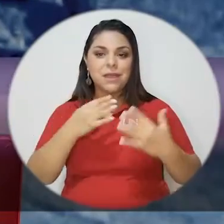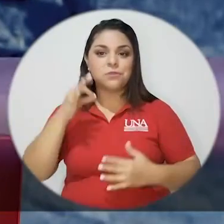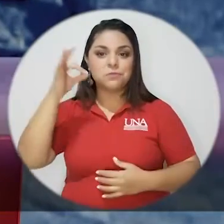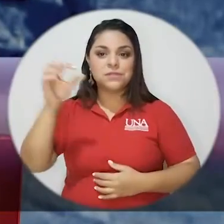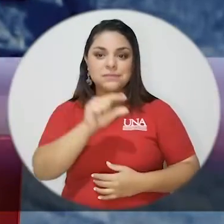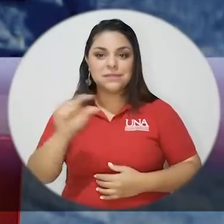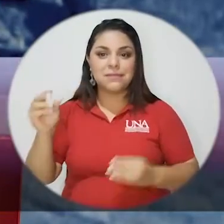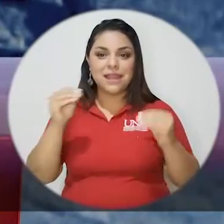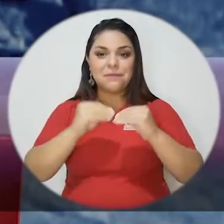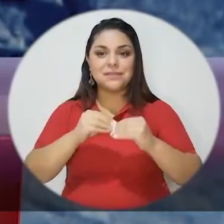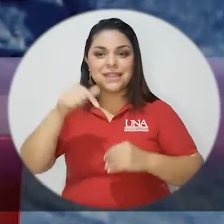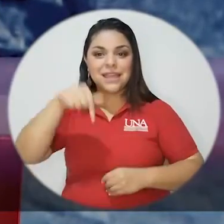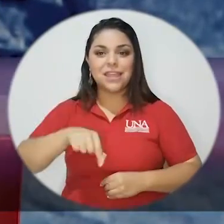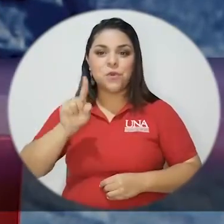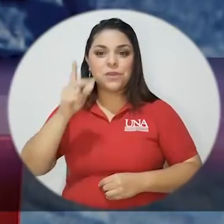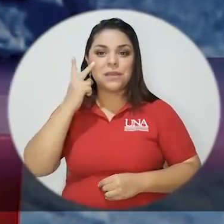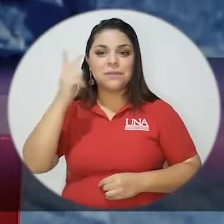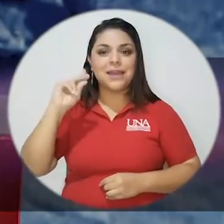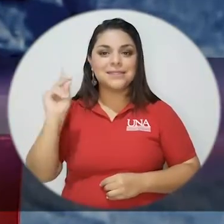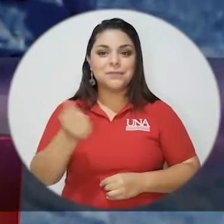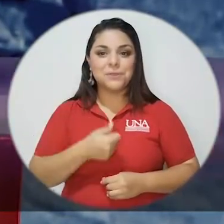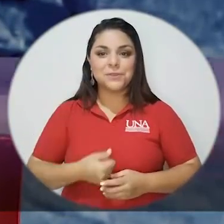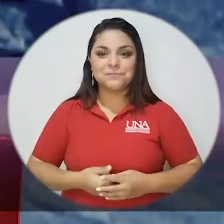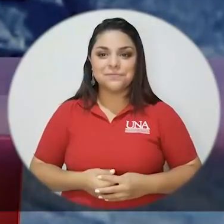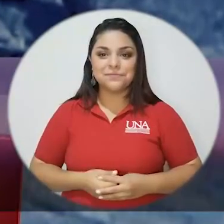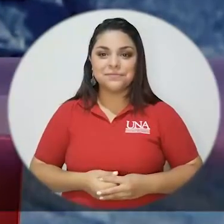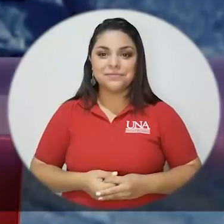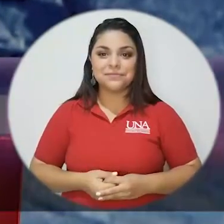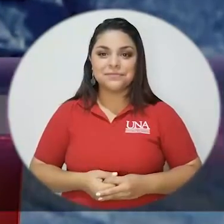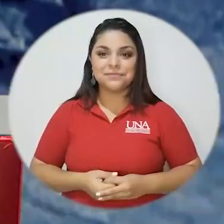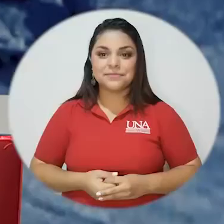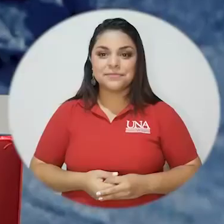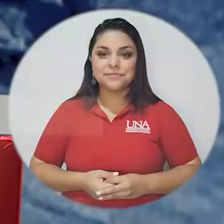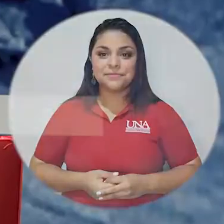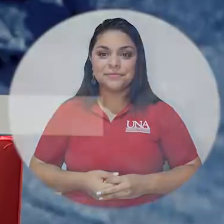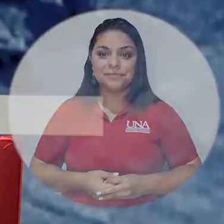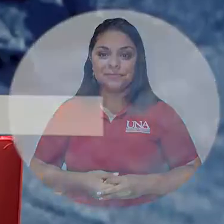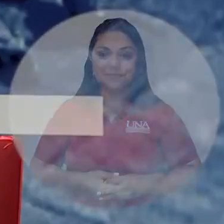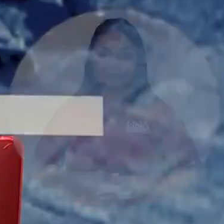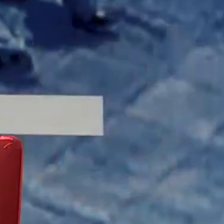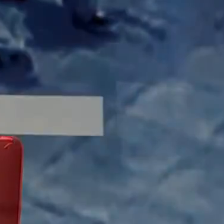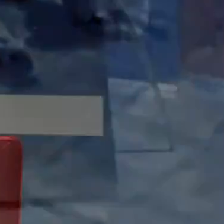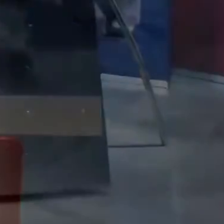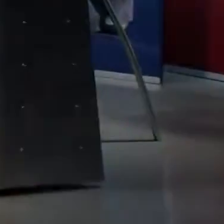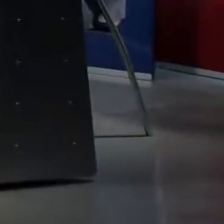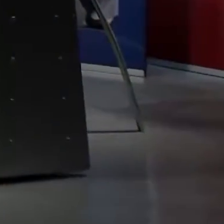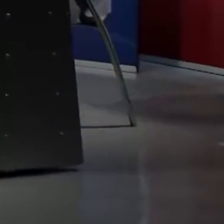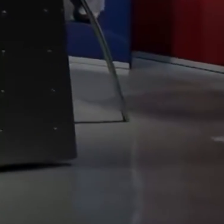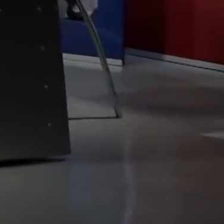www.unacomunica.ac.cr. Le esperamos la próxima semana con más aquí en Una Mirada. Hasta pronto.